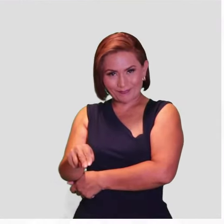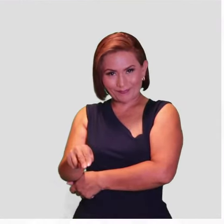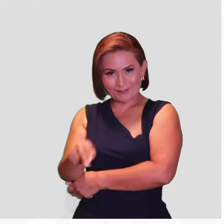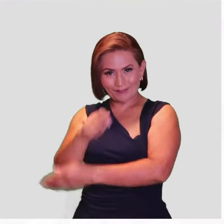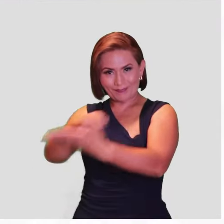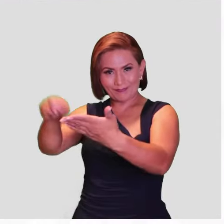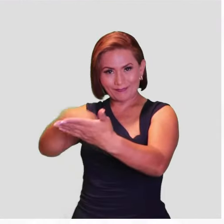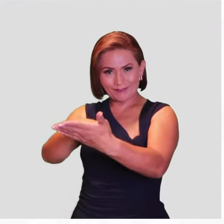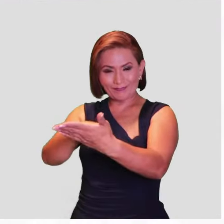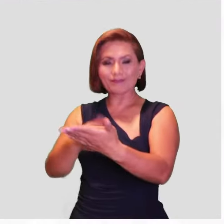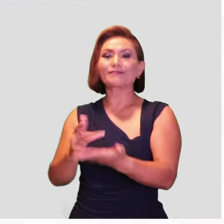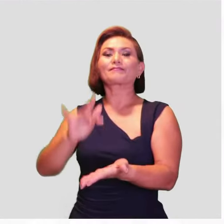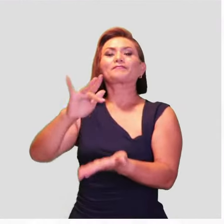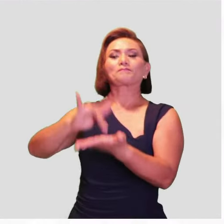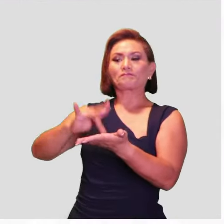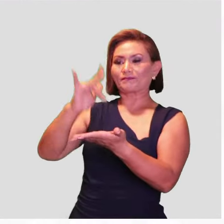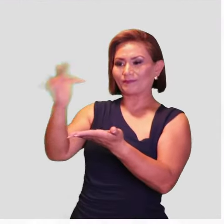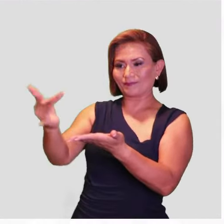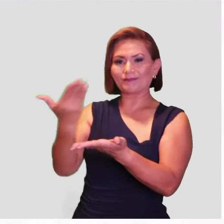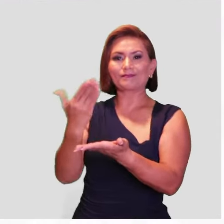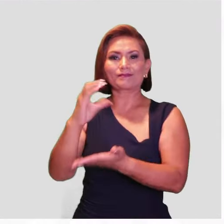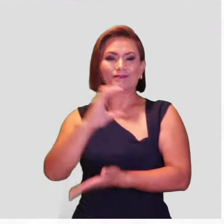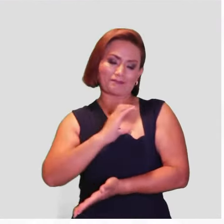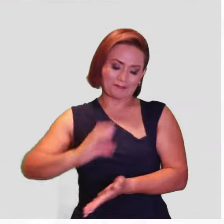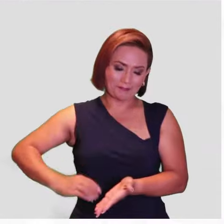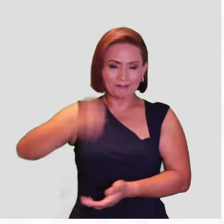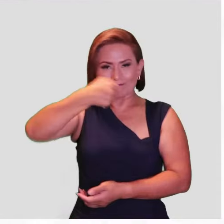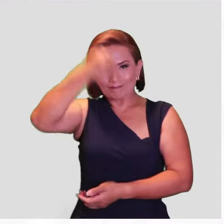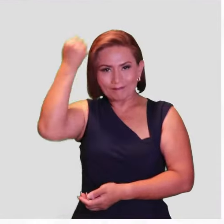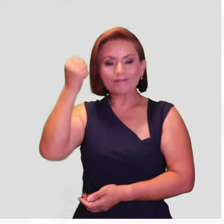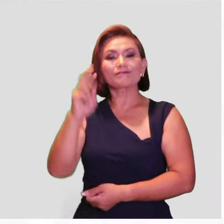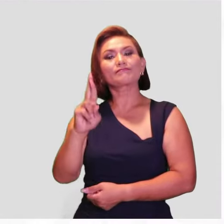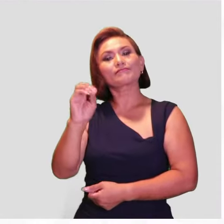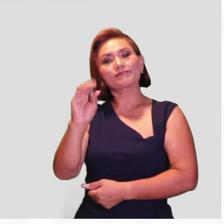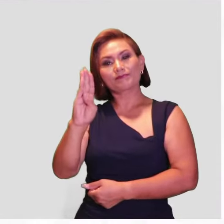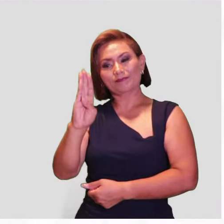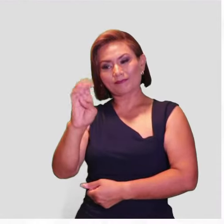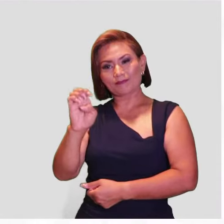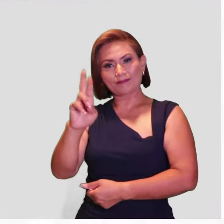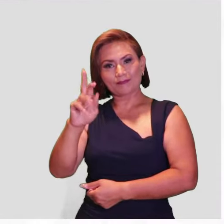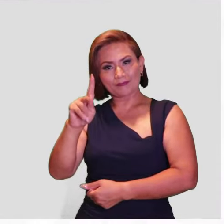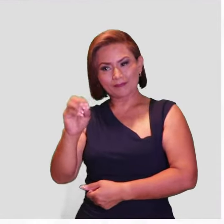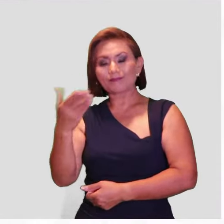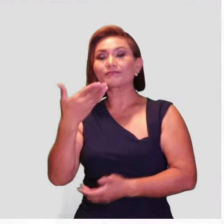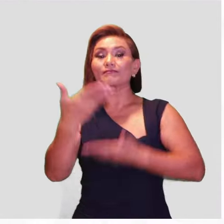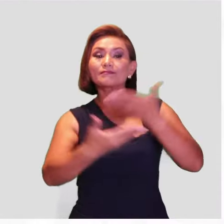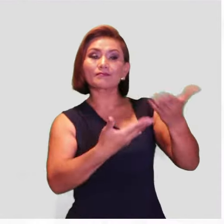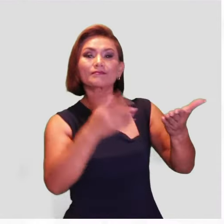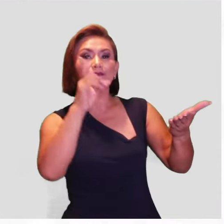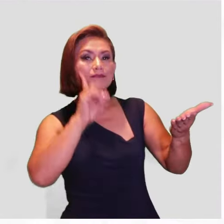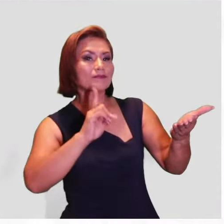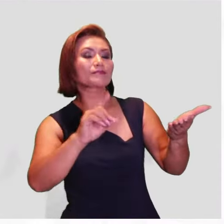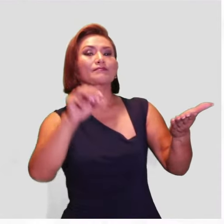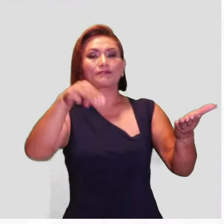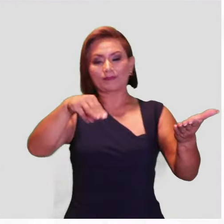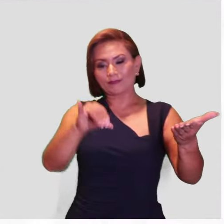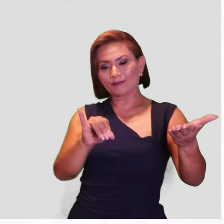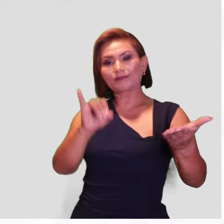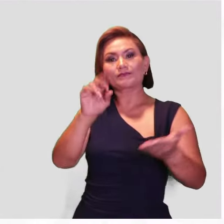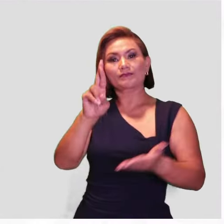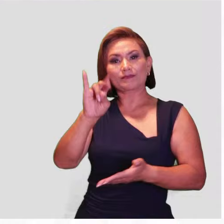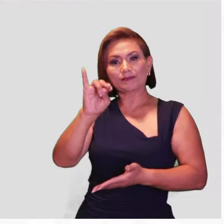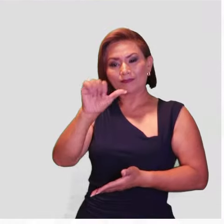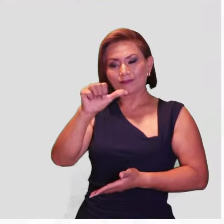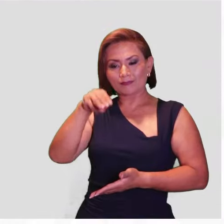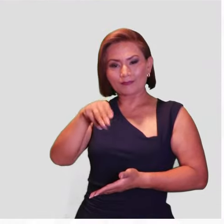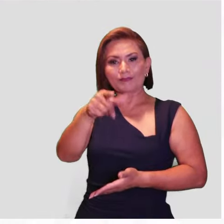Gracias, candidato Roberto Carlos Cabrera. Y cedemos el uso de la voz a la candidata Miriam Gómez Anaya, candidata por el